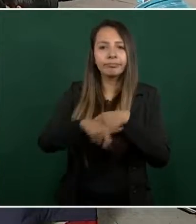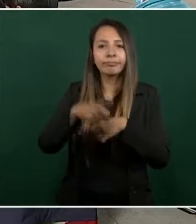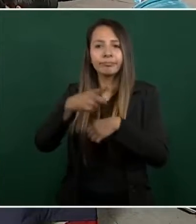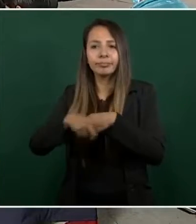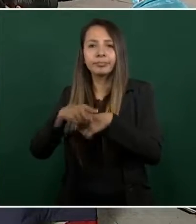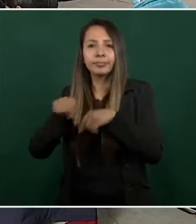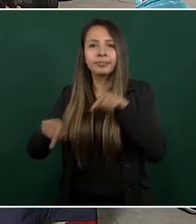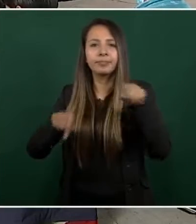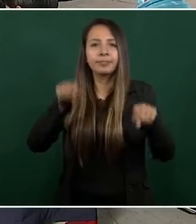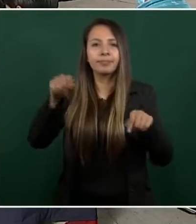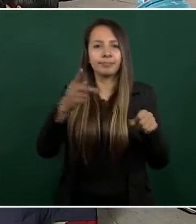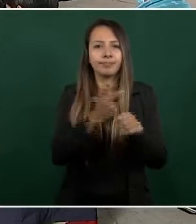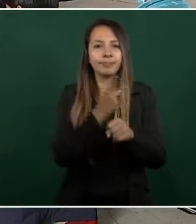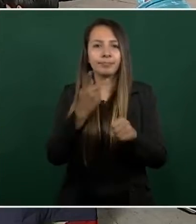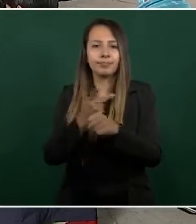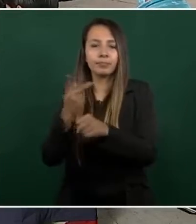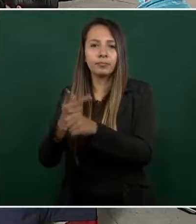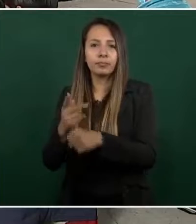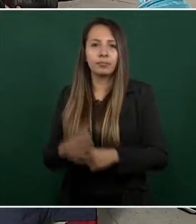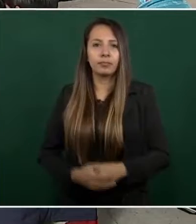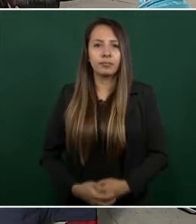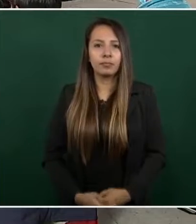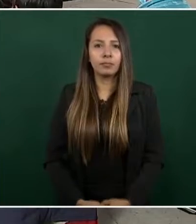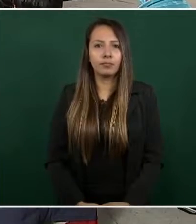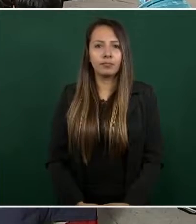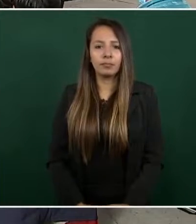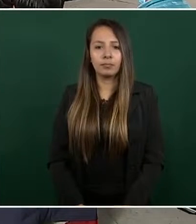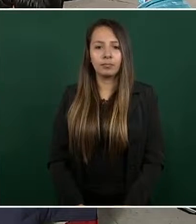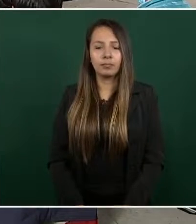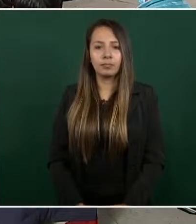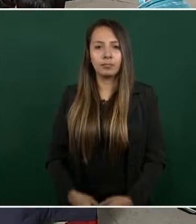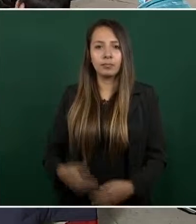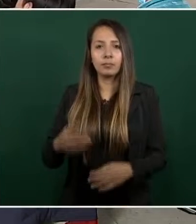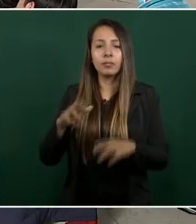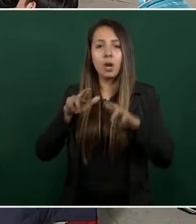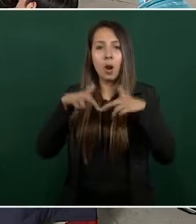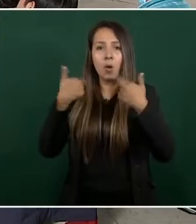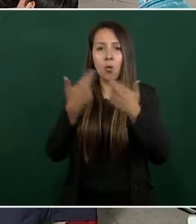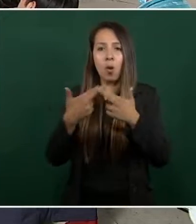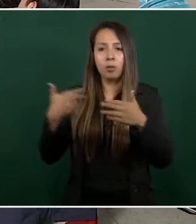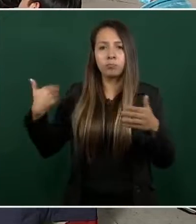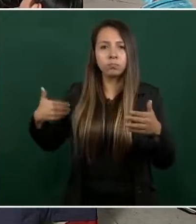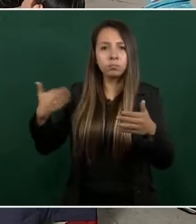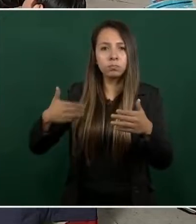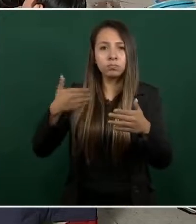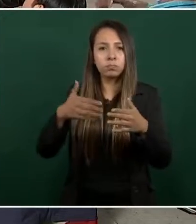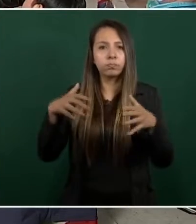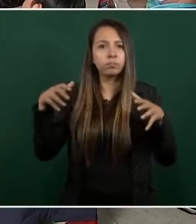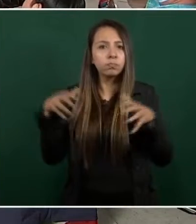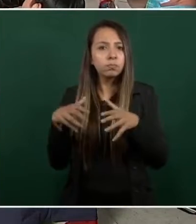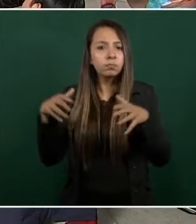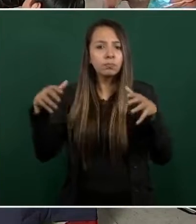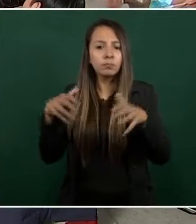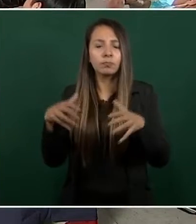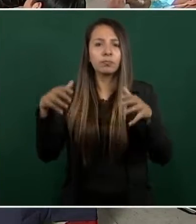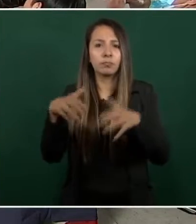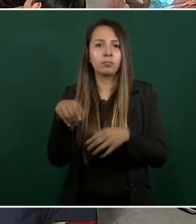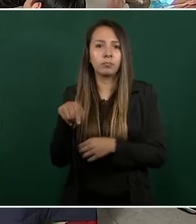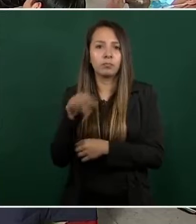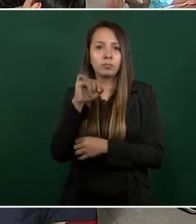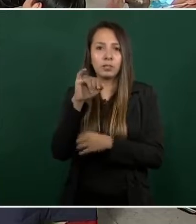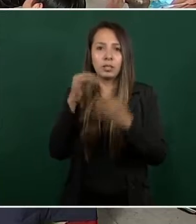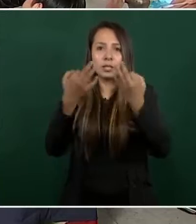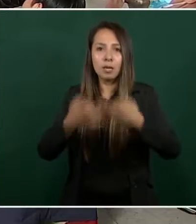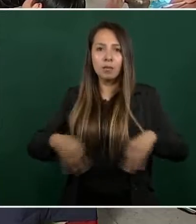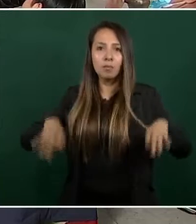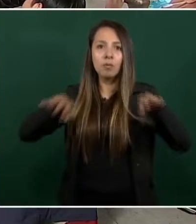Adelante, por favor, la asistencia de la señora gobernadora en las reuniones de coordinación ha sido